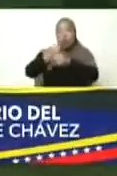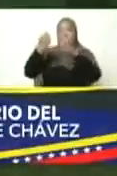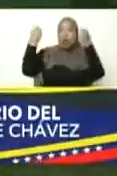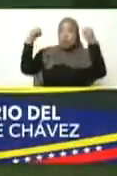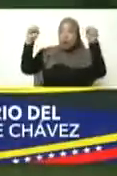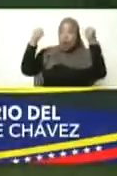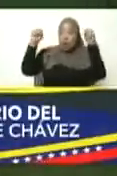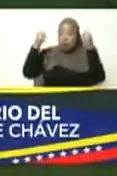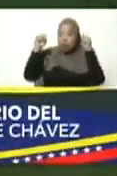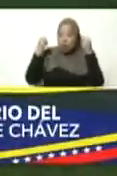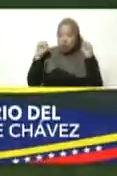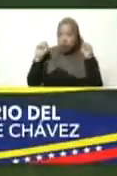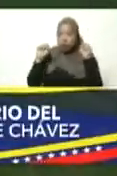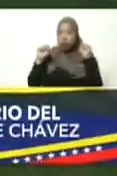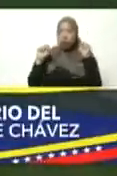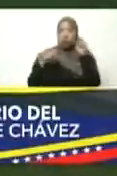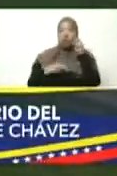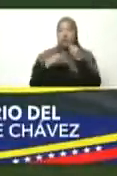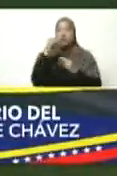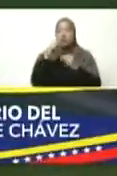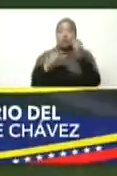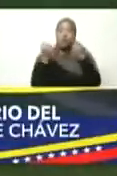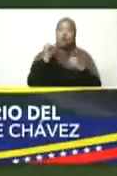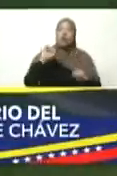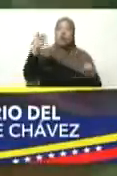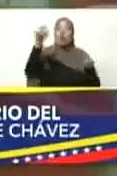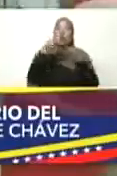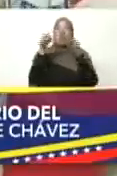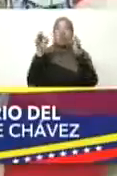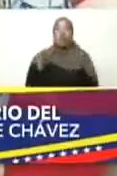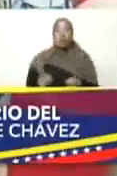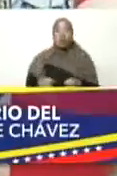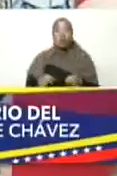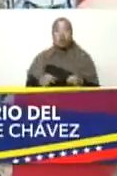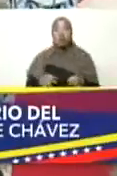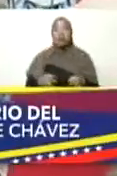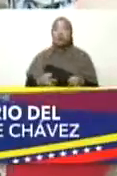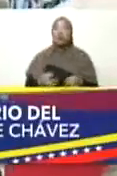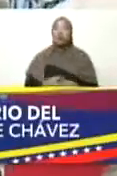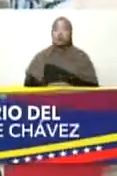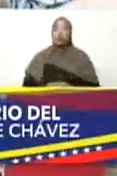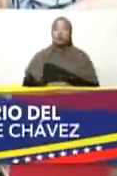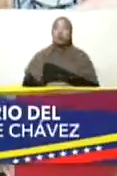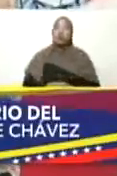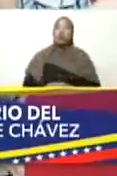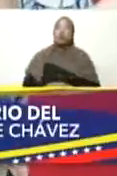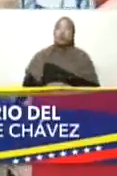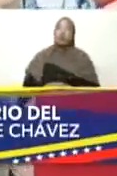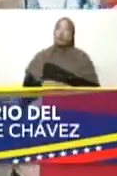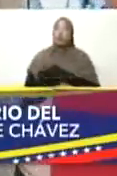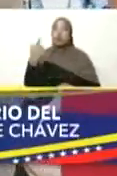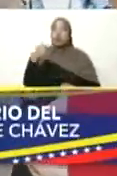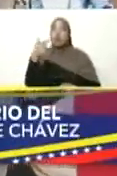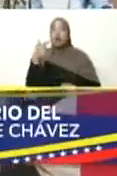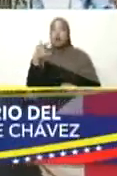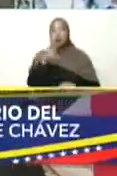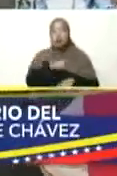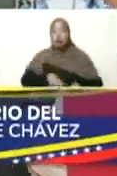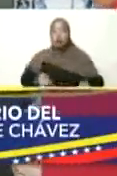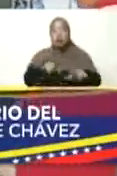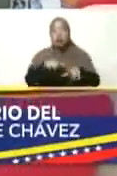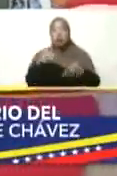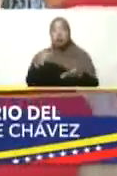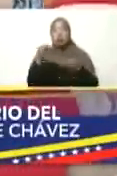práctico-teórico de la construcción real y verdadera, más allá de los cafetines